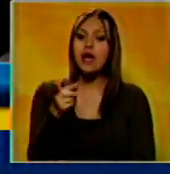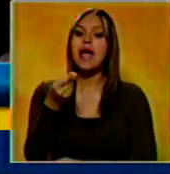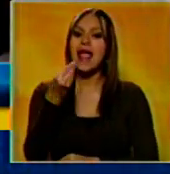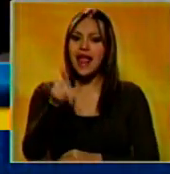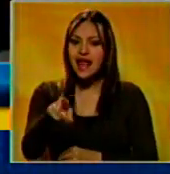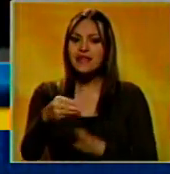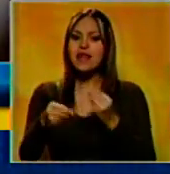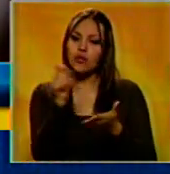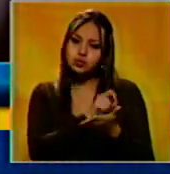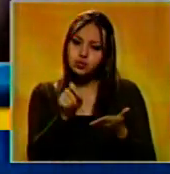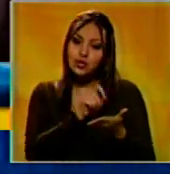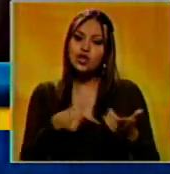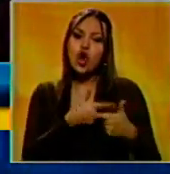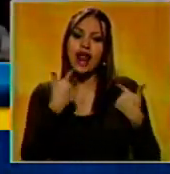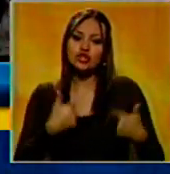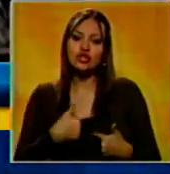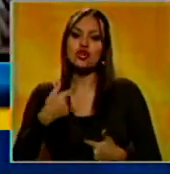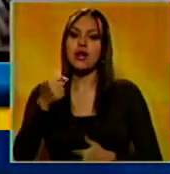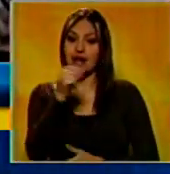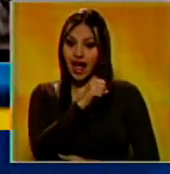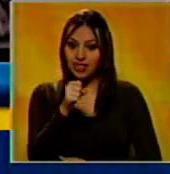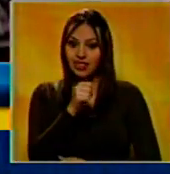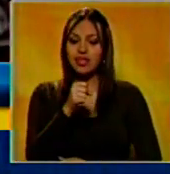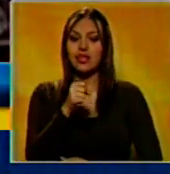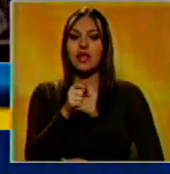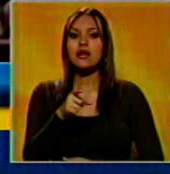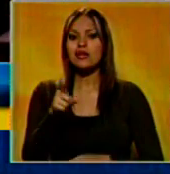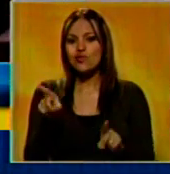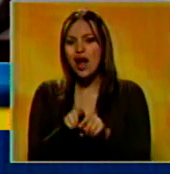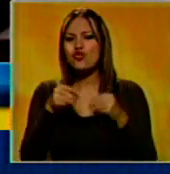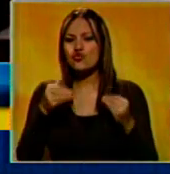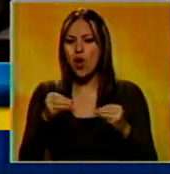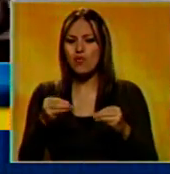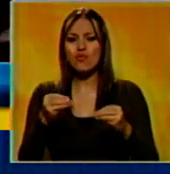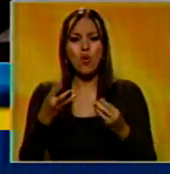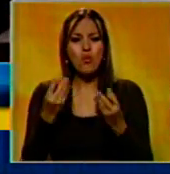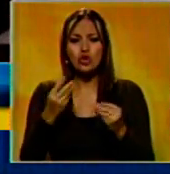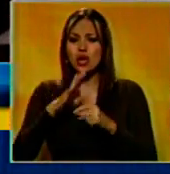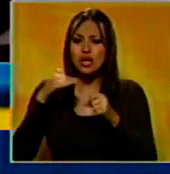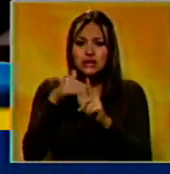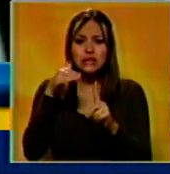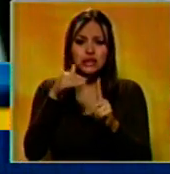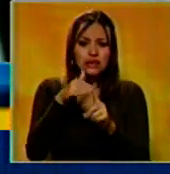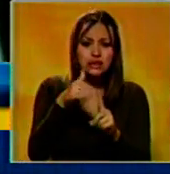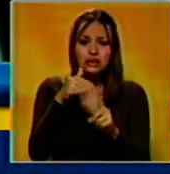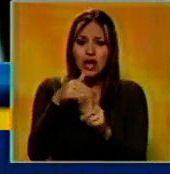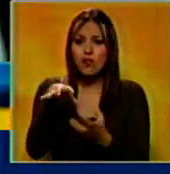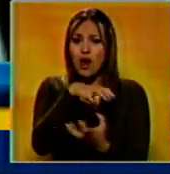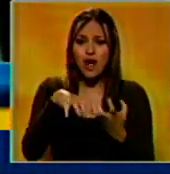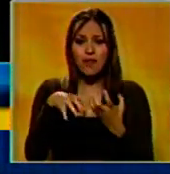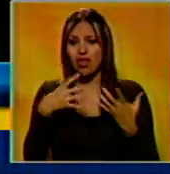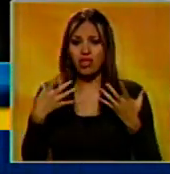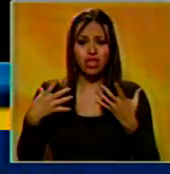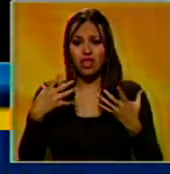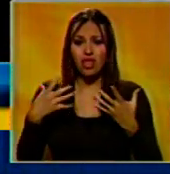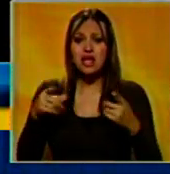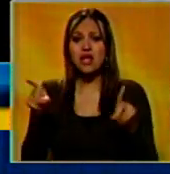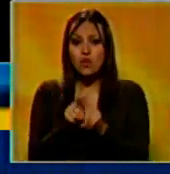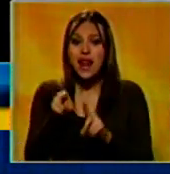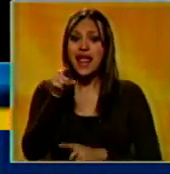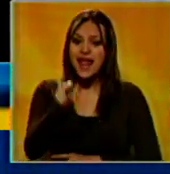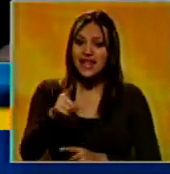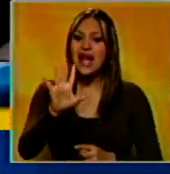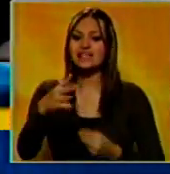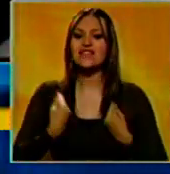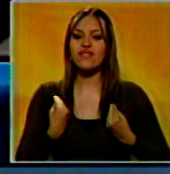cantó de corazón. Pero a quien trágicamente le destrozó la implacable presión mediática, sus relaciones problemáticas y su precario